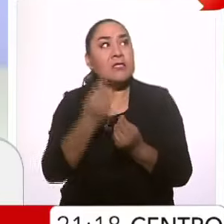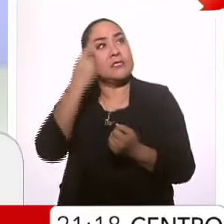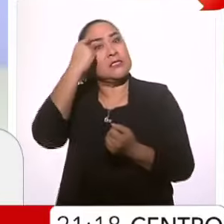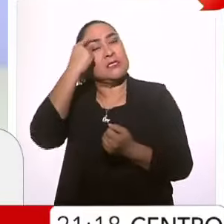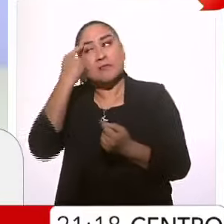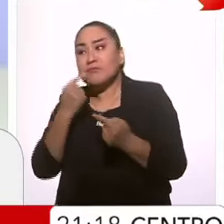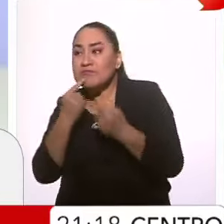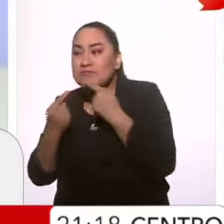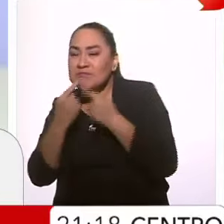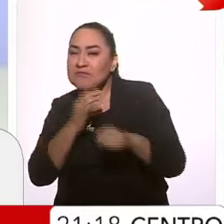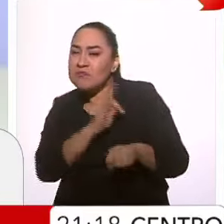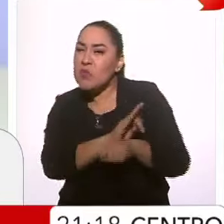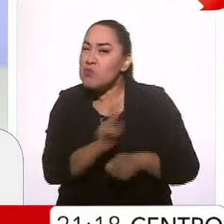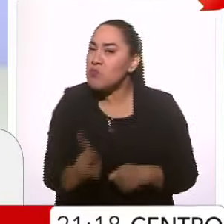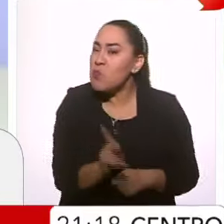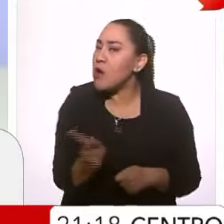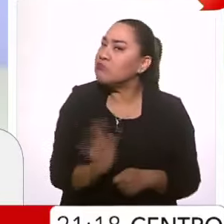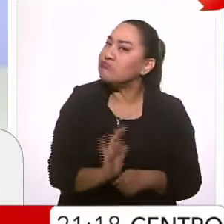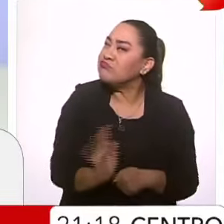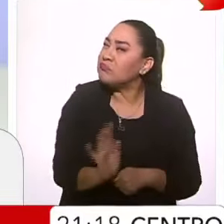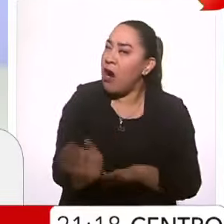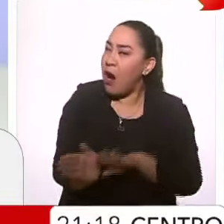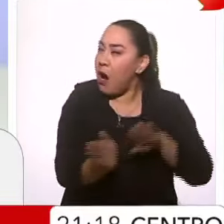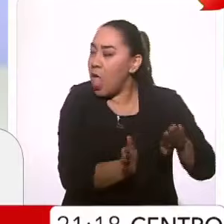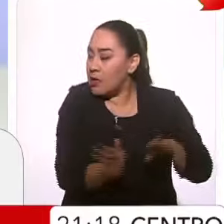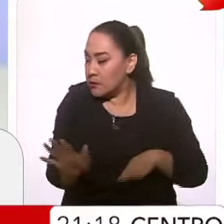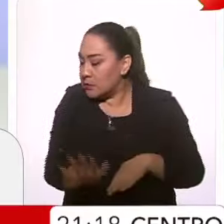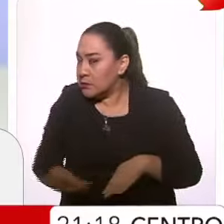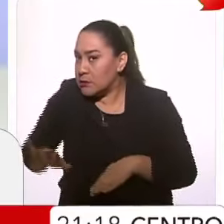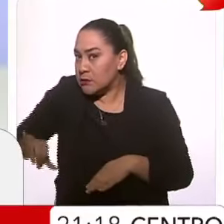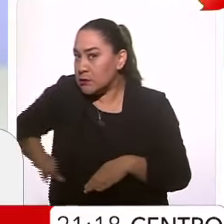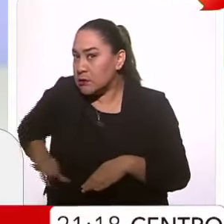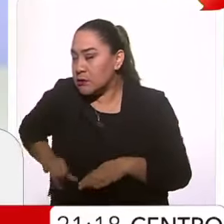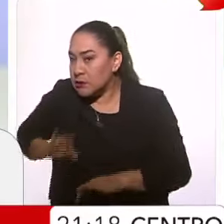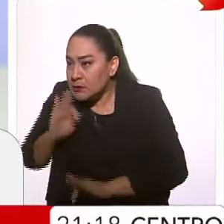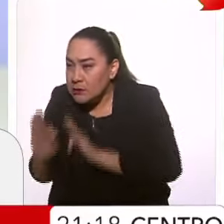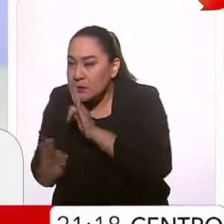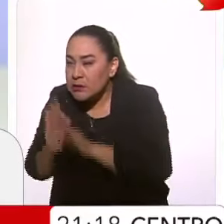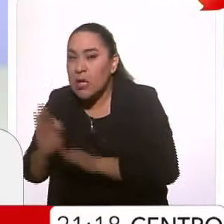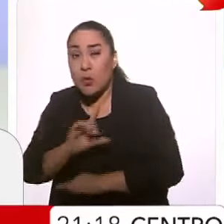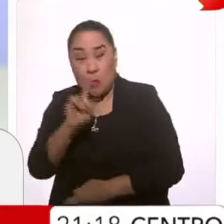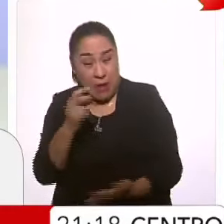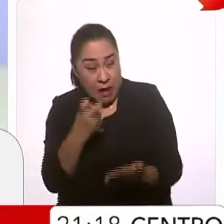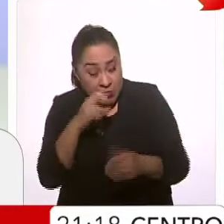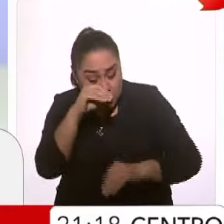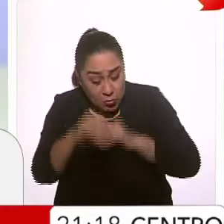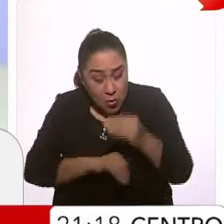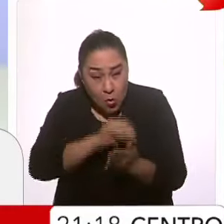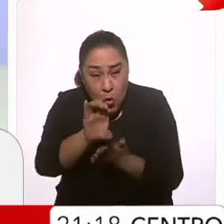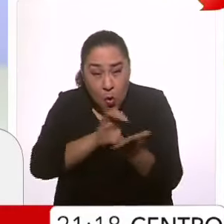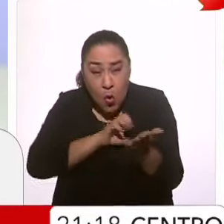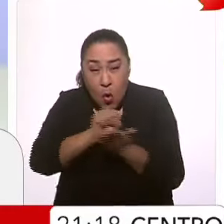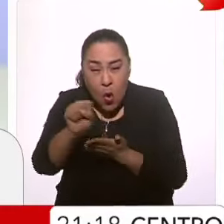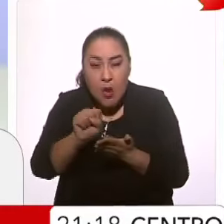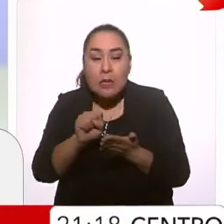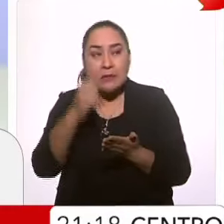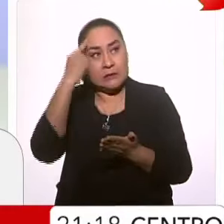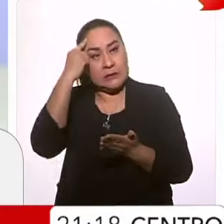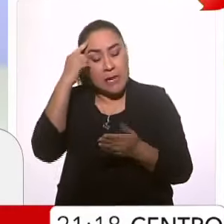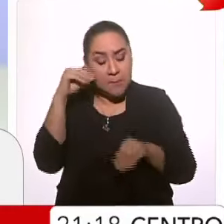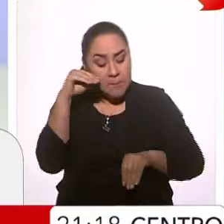sociedad, solamente con sus intereses, convirtió a la Constitución en un pretexto de